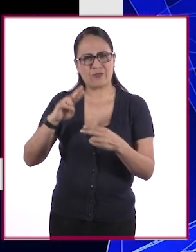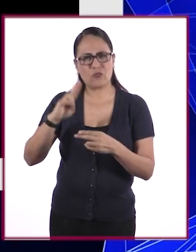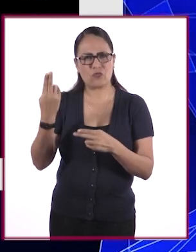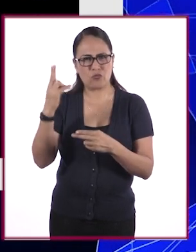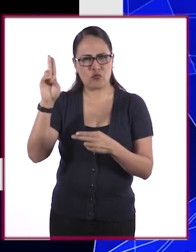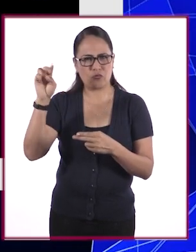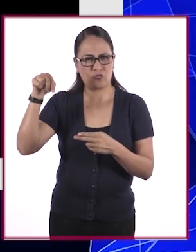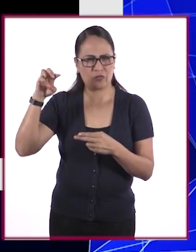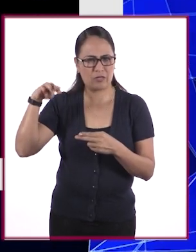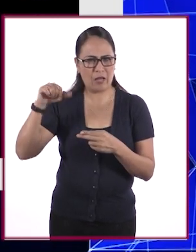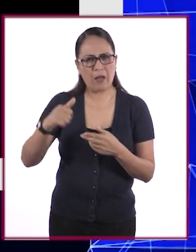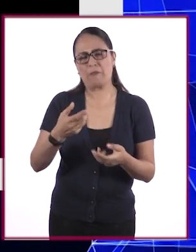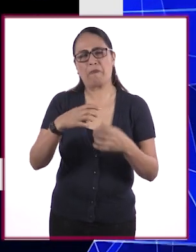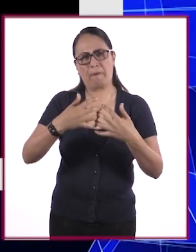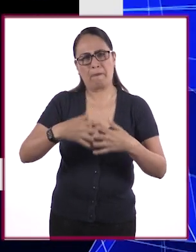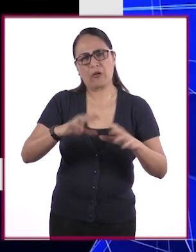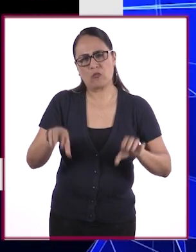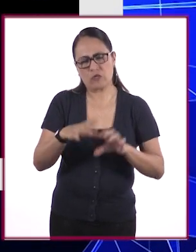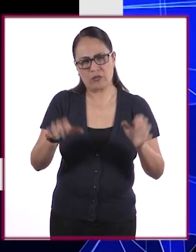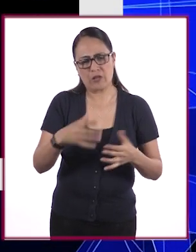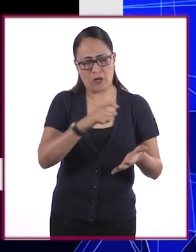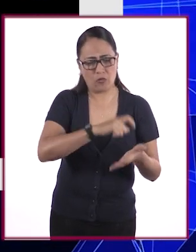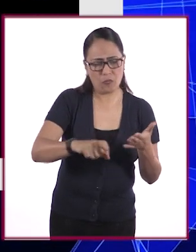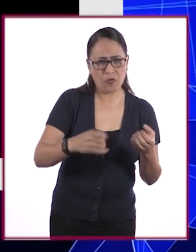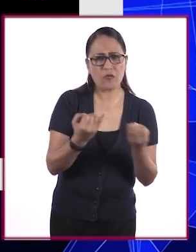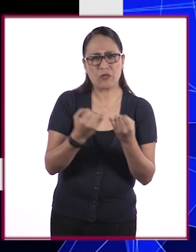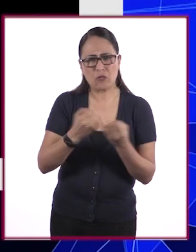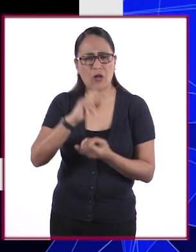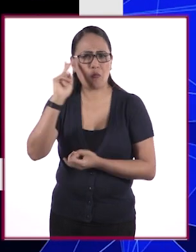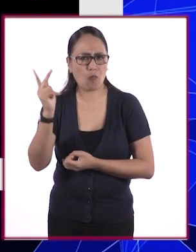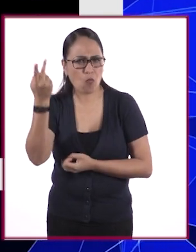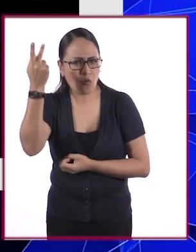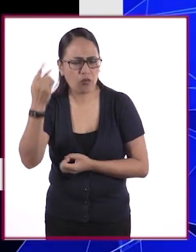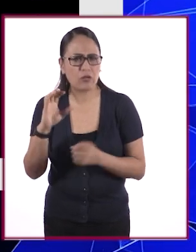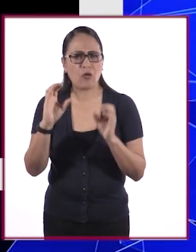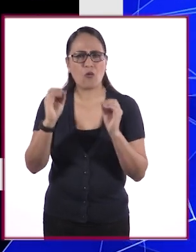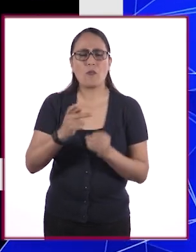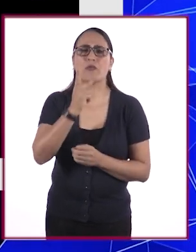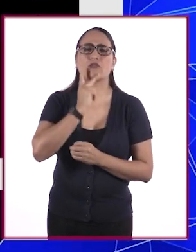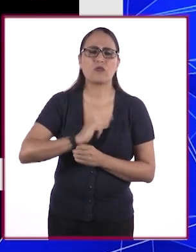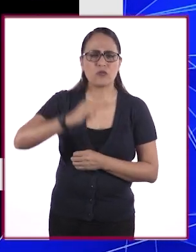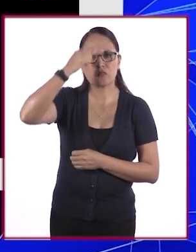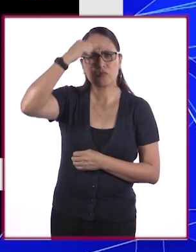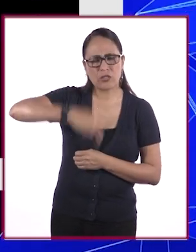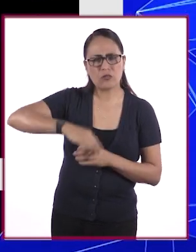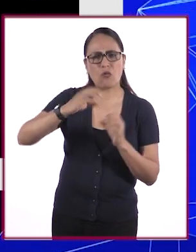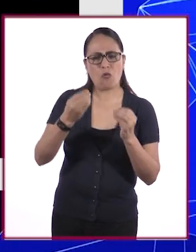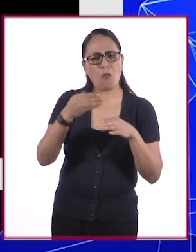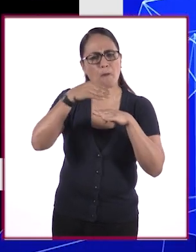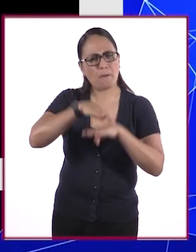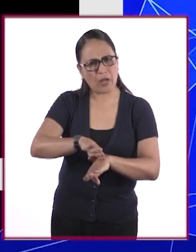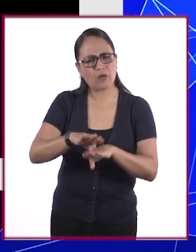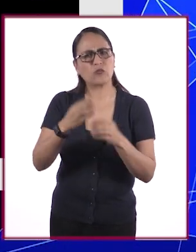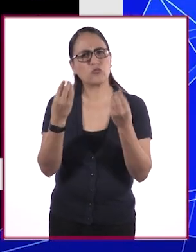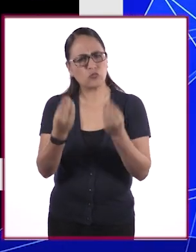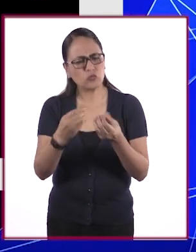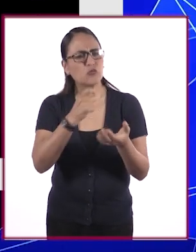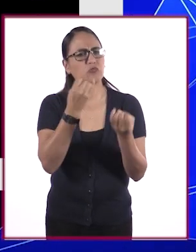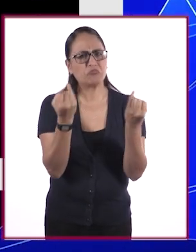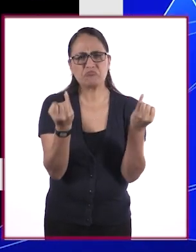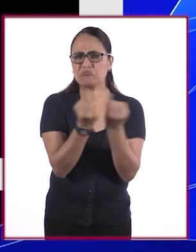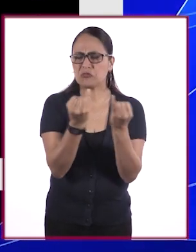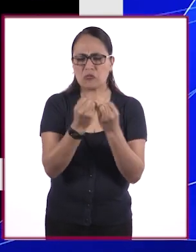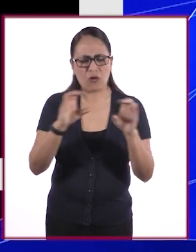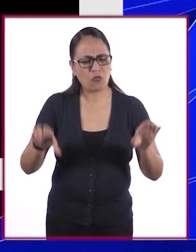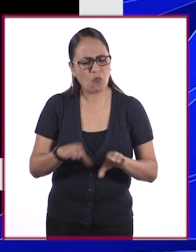la máquina que compró la UNAM, muchas otras instituciones como el Politécnico, Petróleos Mexicanos y los bancos también,